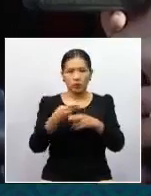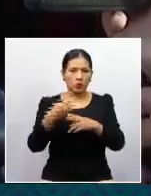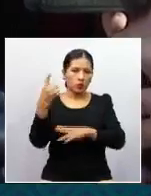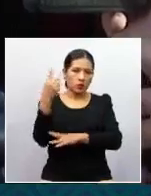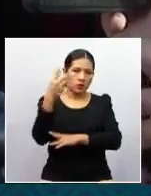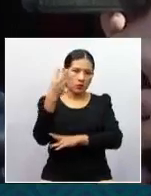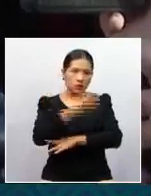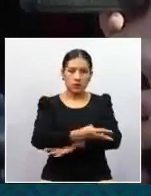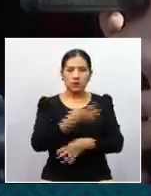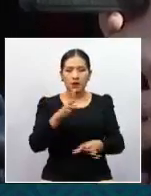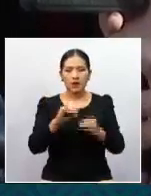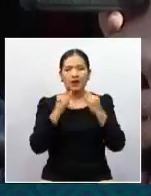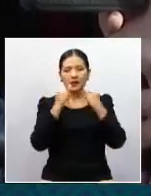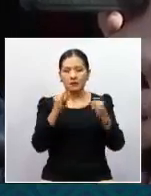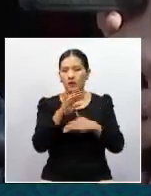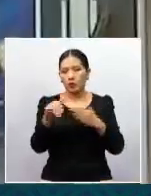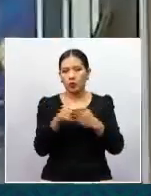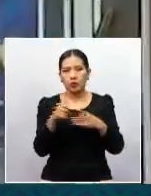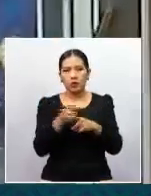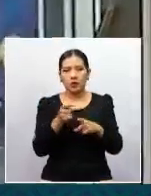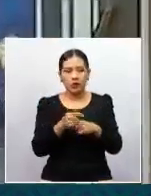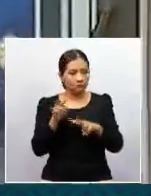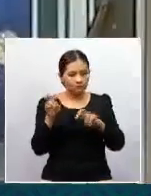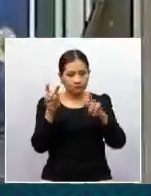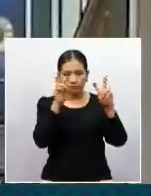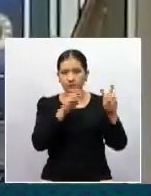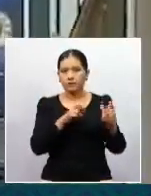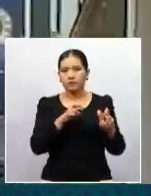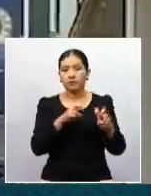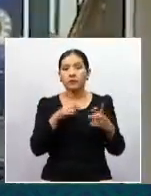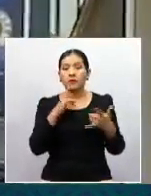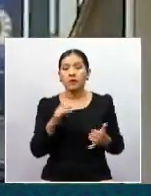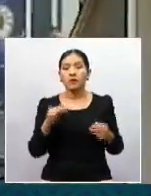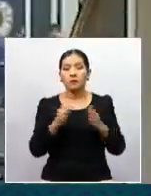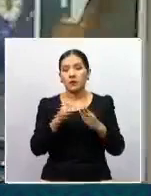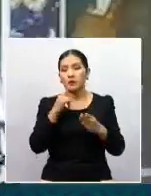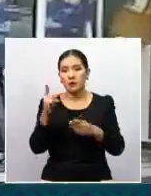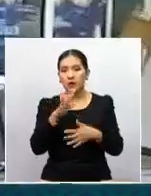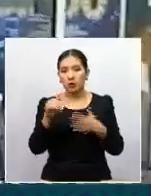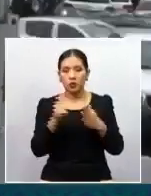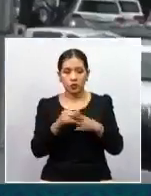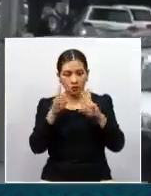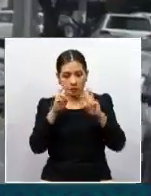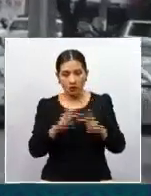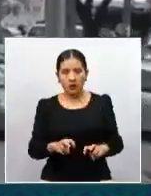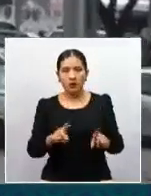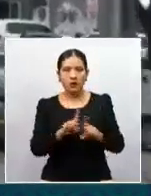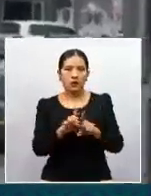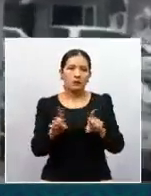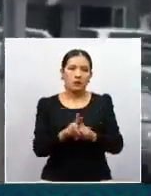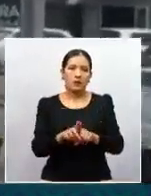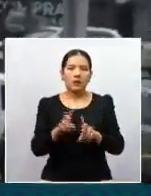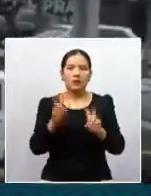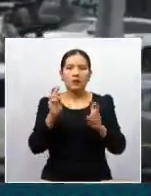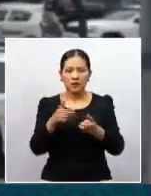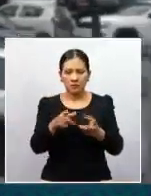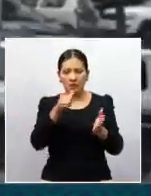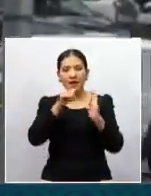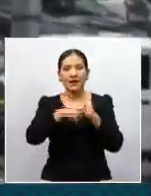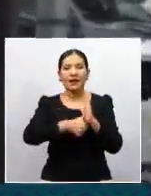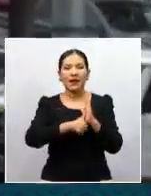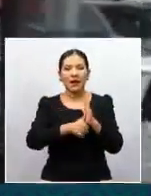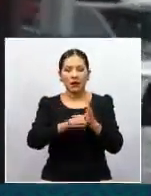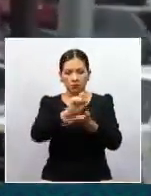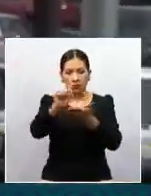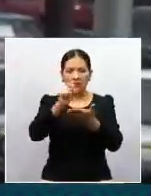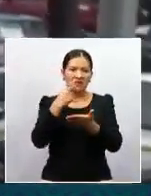estos informes técnicos periciales. Además indicó que se está realizando una autopsia psicológica a la presunta carta póstuma que habría dejado